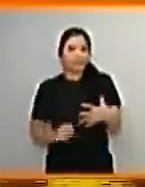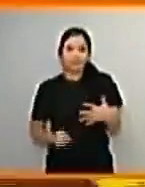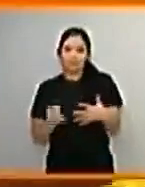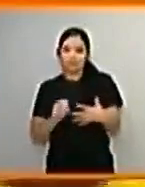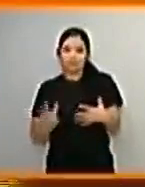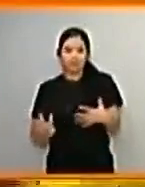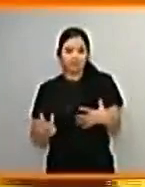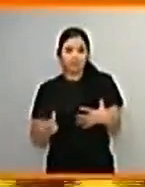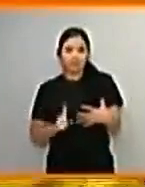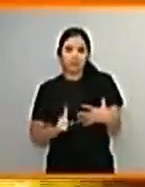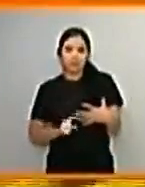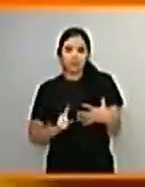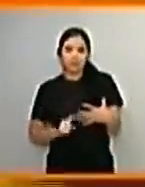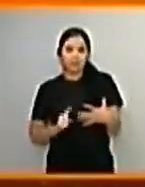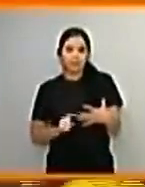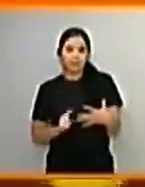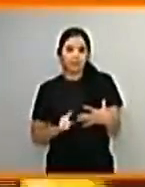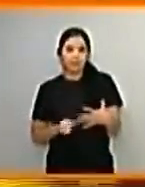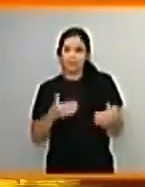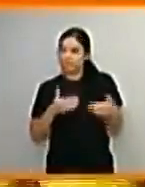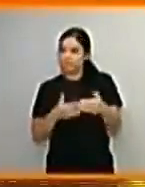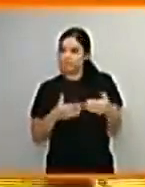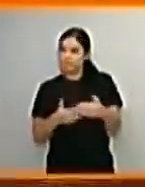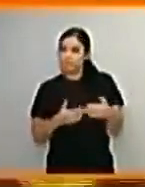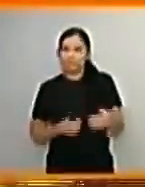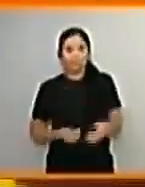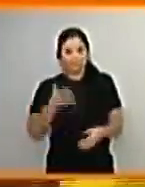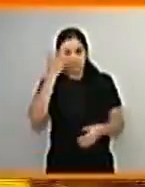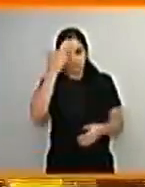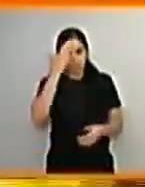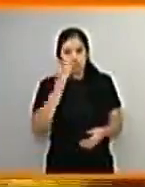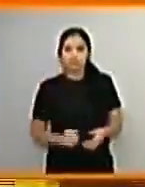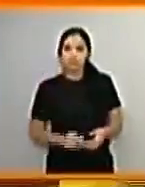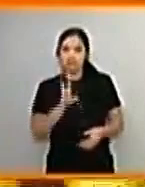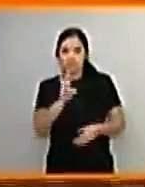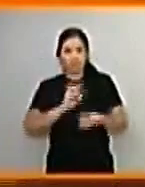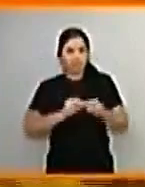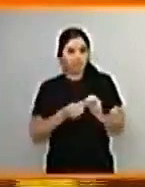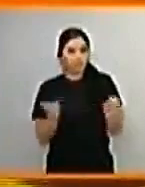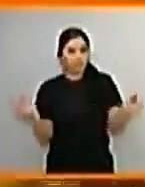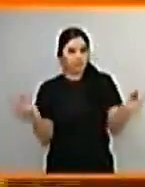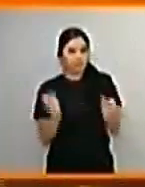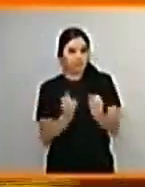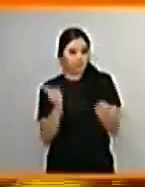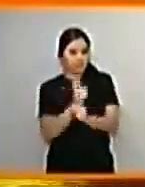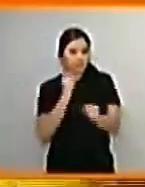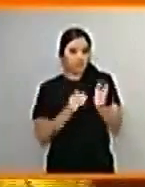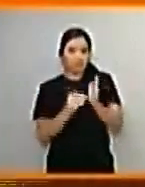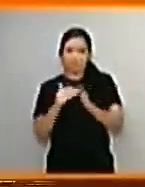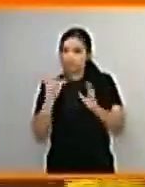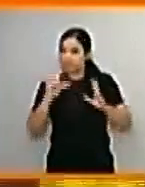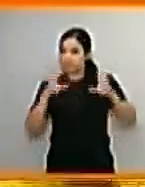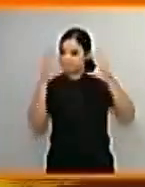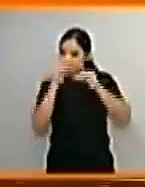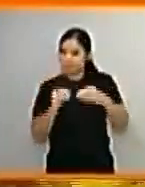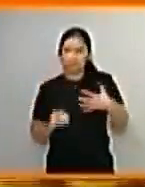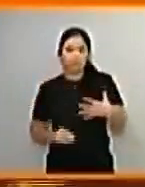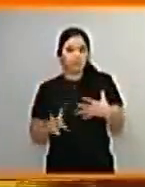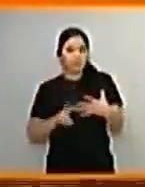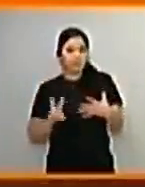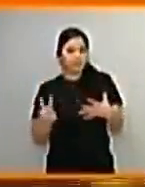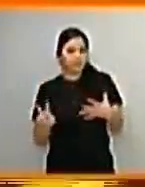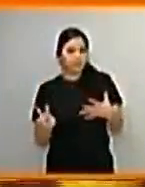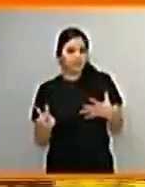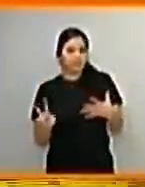0. Cuarto número ganador y cada vez más cerca de conocer los 6 números millonarios de esta noche. Este es el